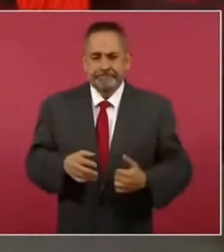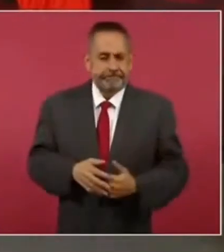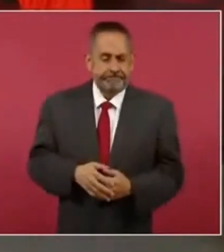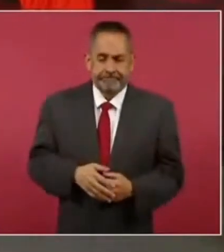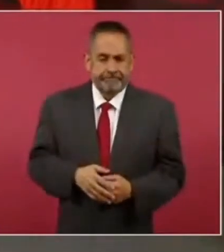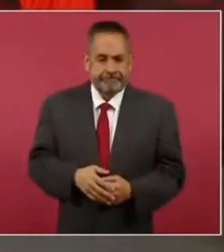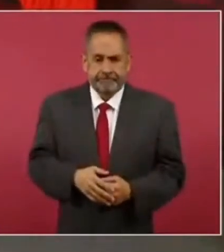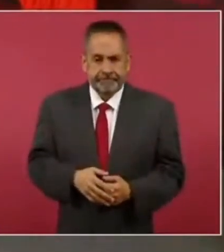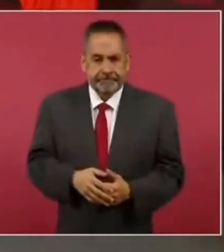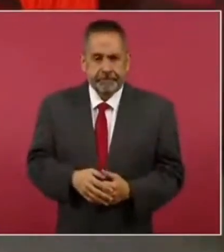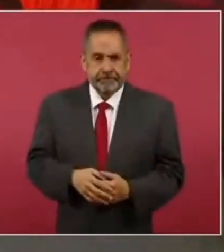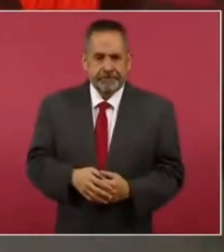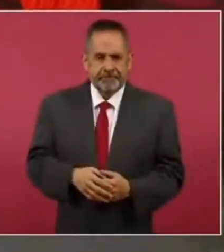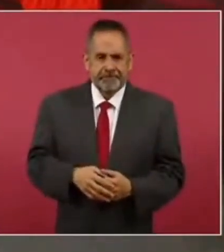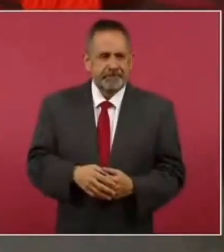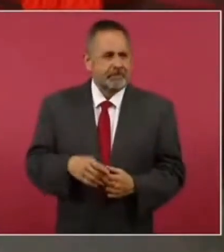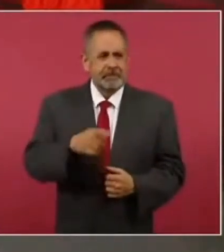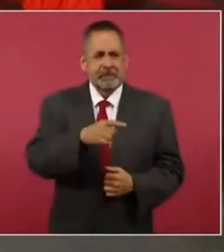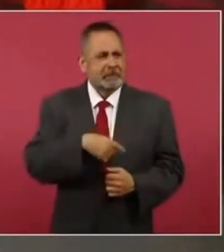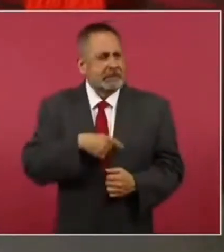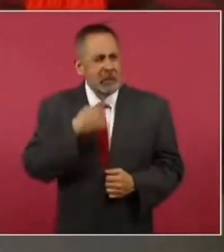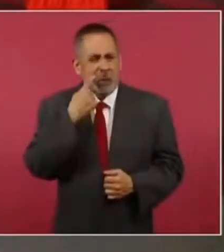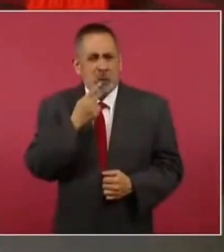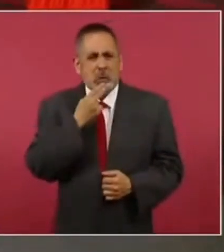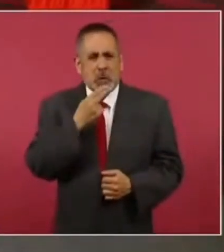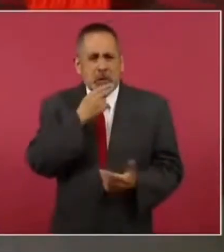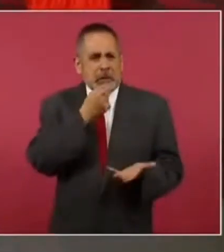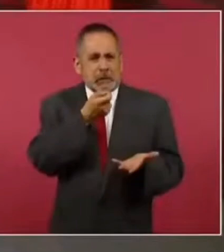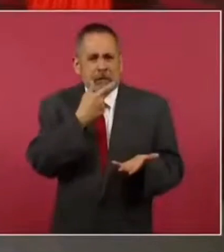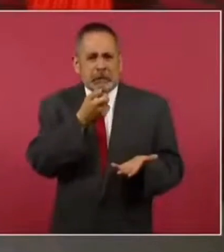que hay tanto consumo